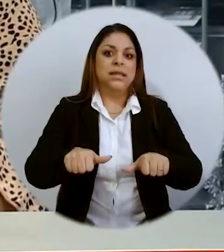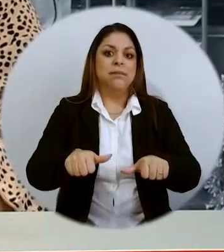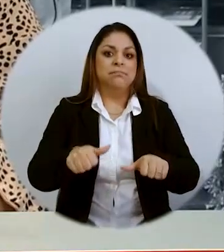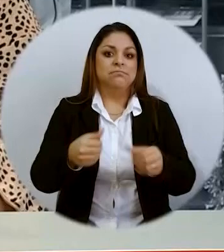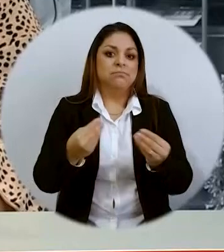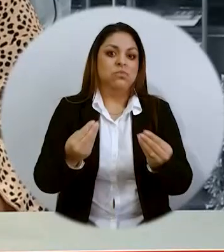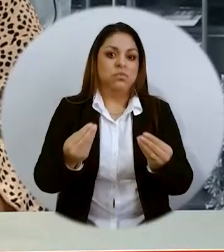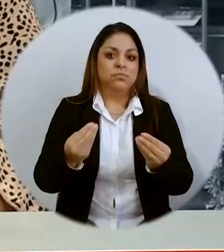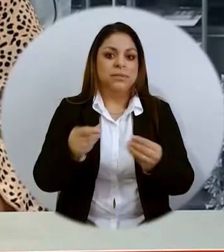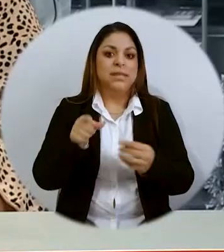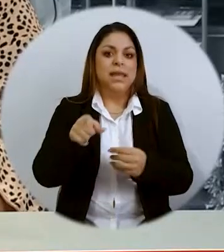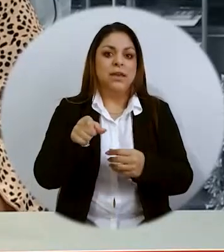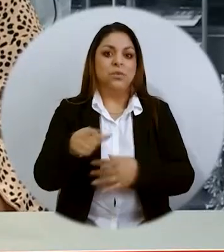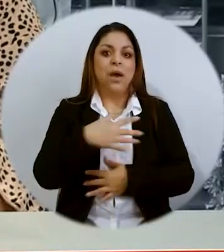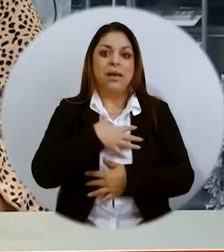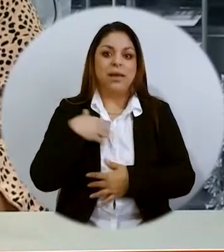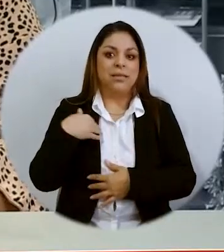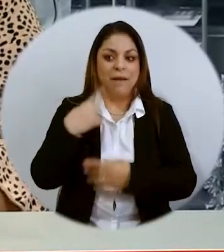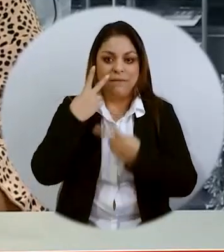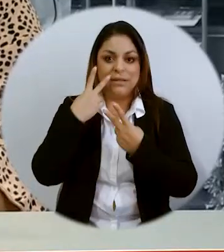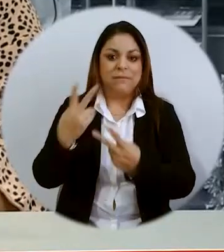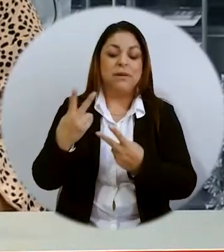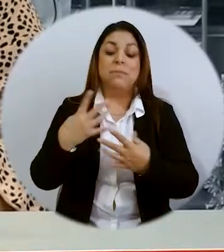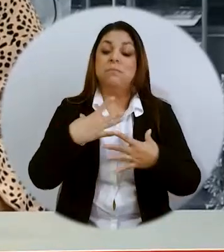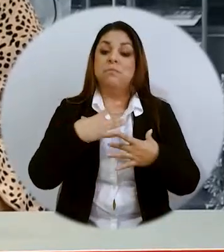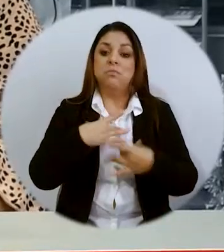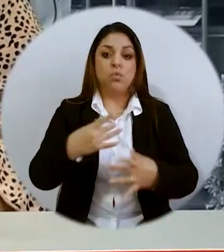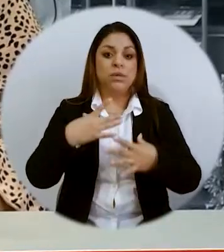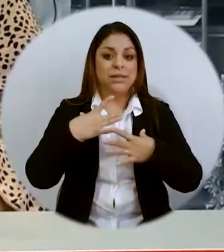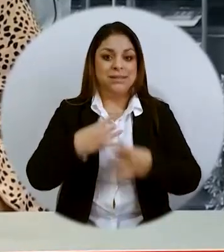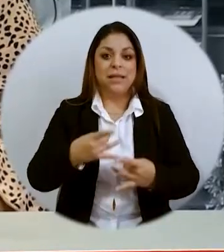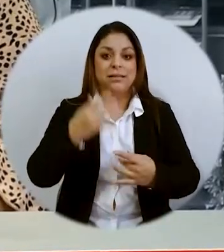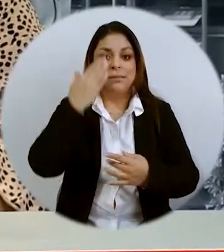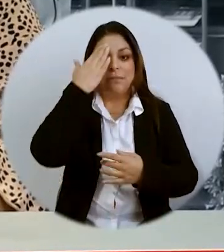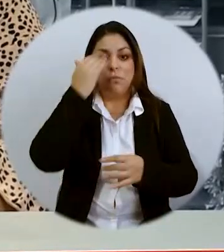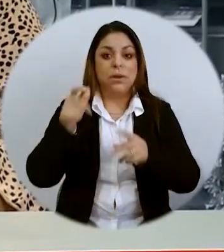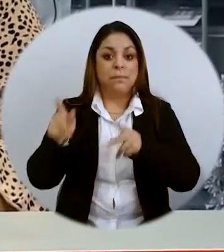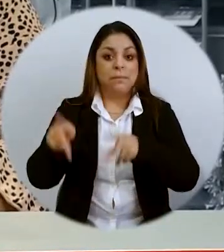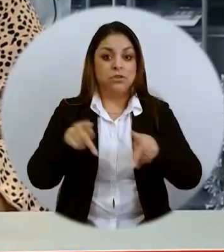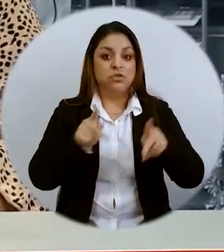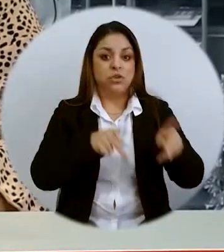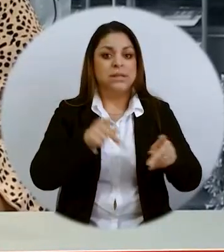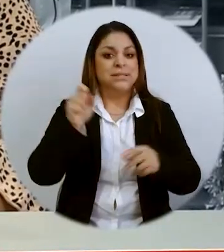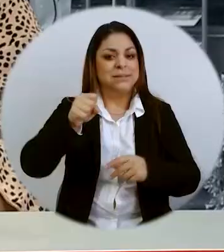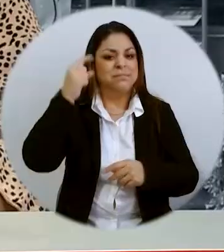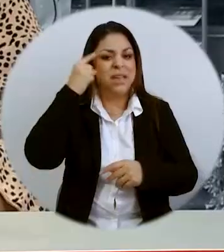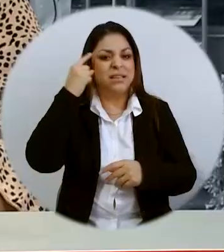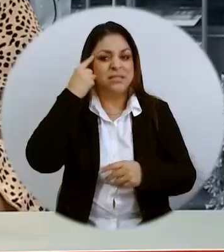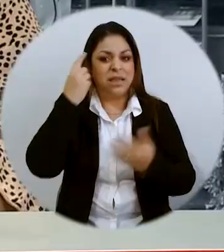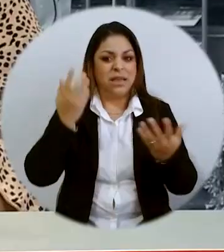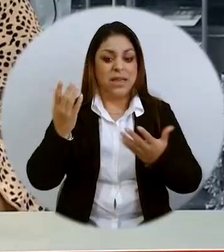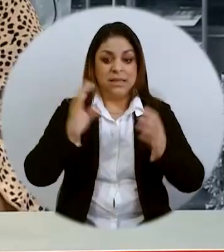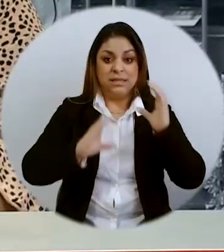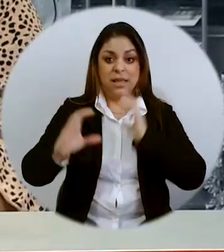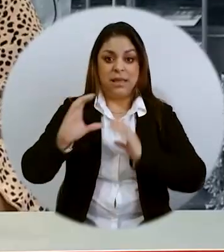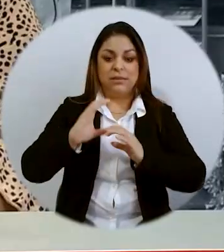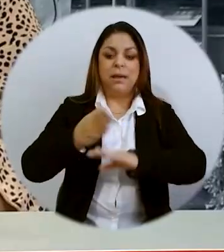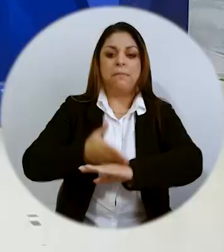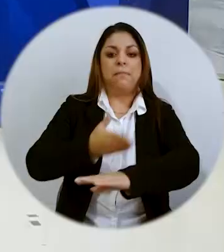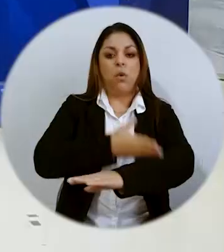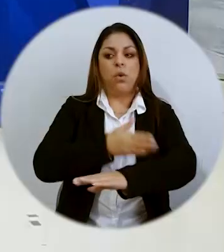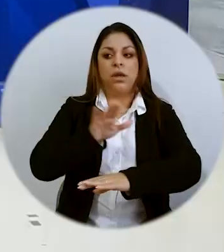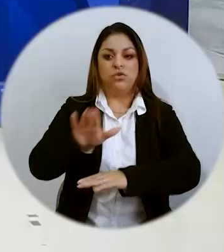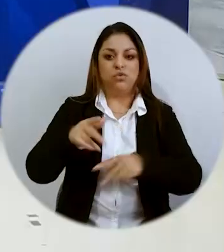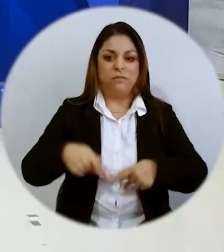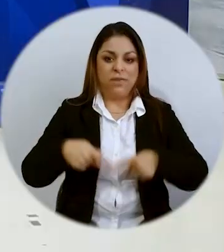coincide muchísimo. Y eso fue agradable de ver y además súper interesante, porque las personas sí consideran que la ciencia mejora